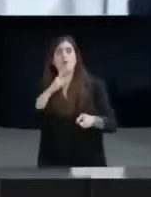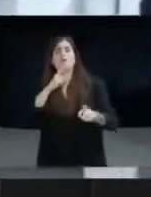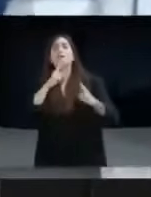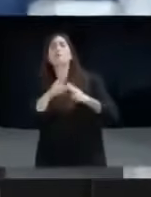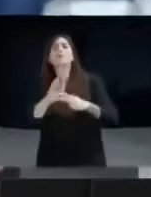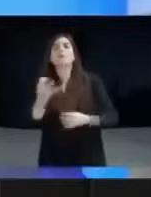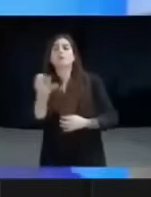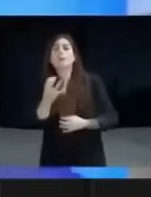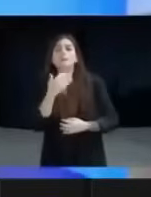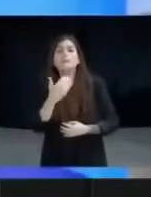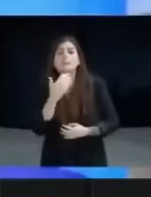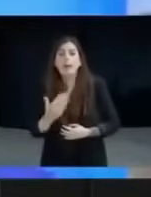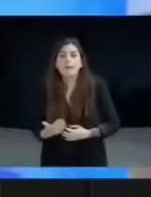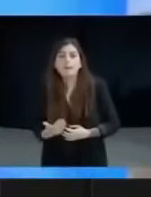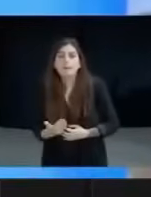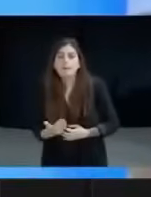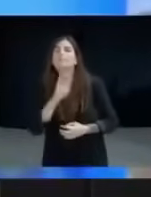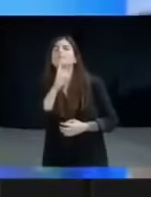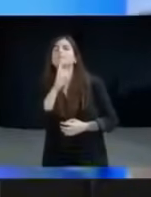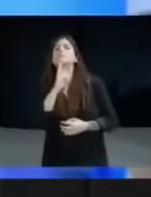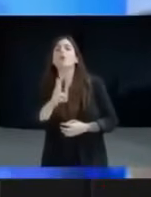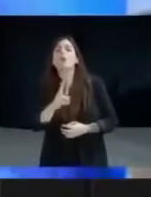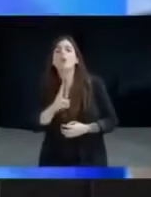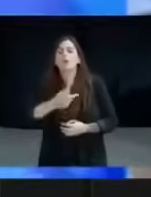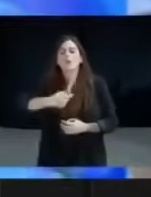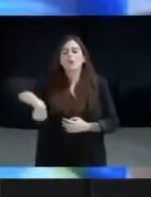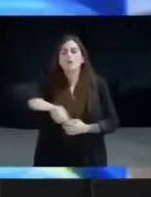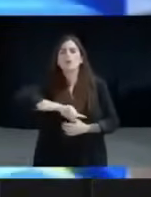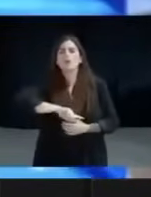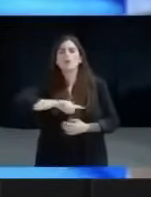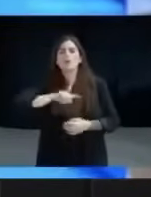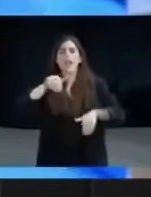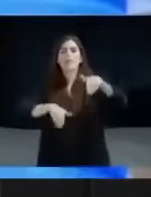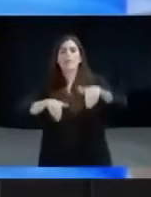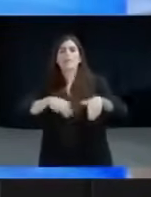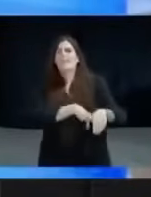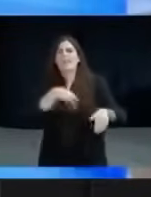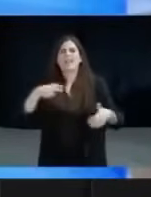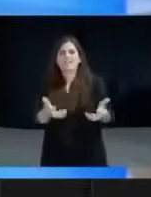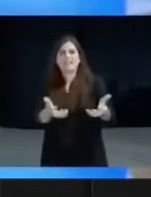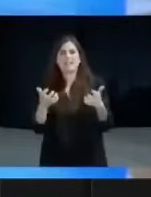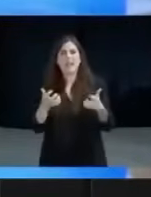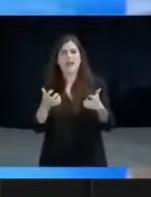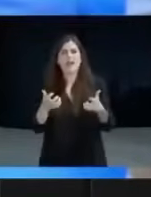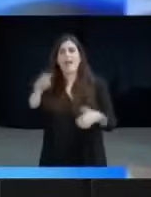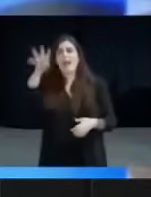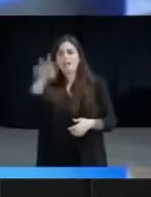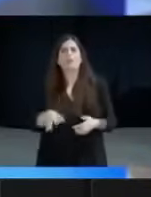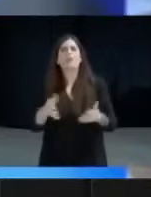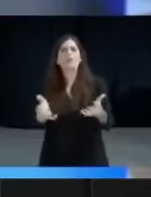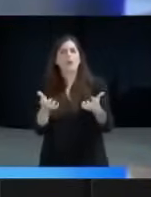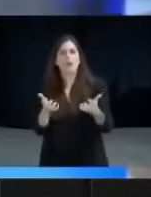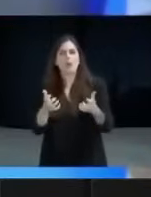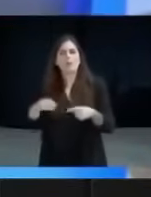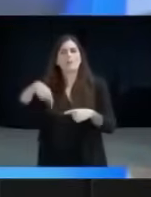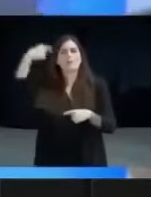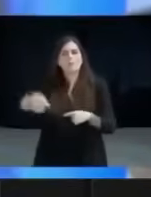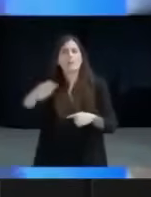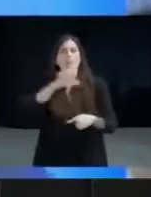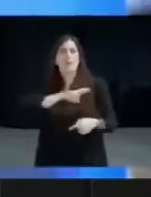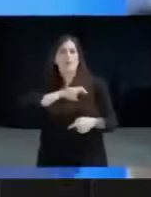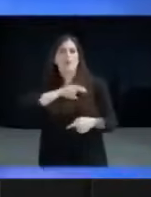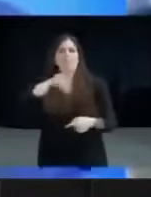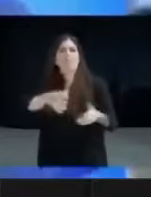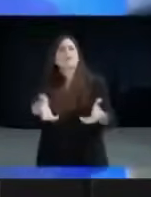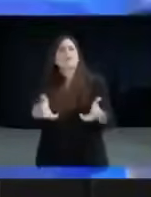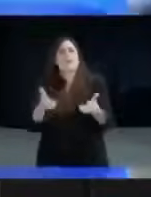estos representantes de la internacional ultraderechista? Que les ganamos las generales, les ganamos las autonómicas en Cataluña y les ganaremos las europeas